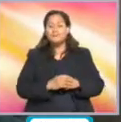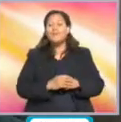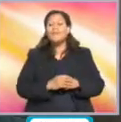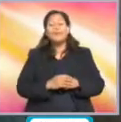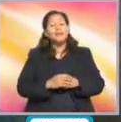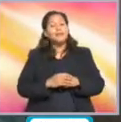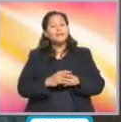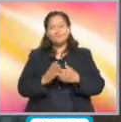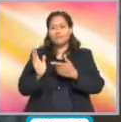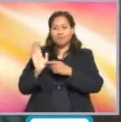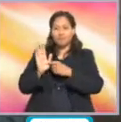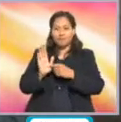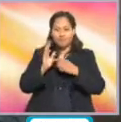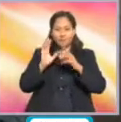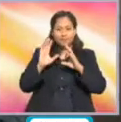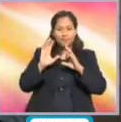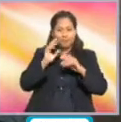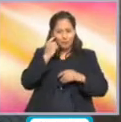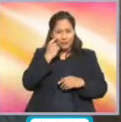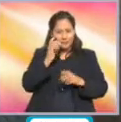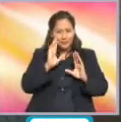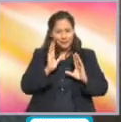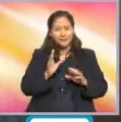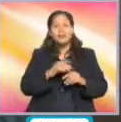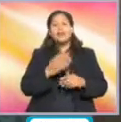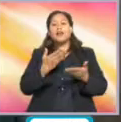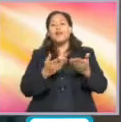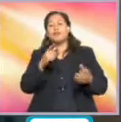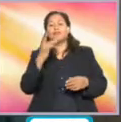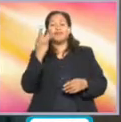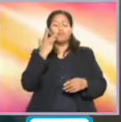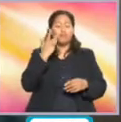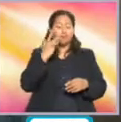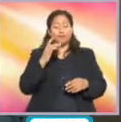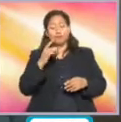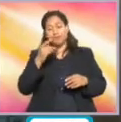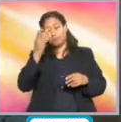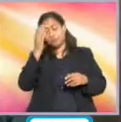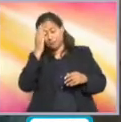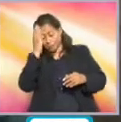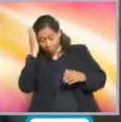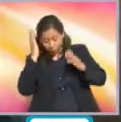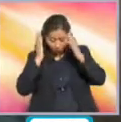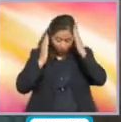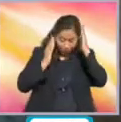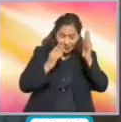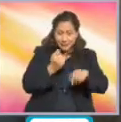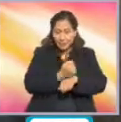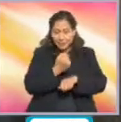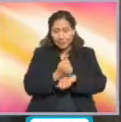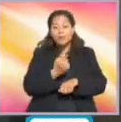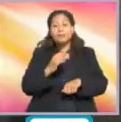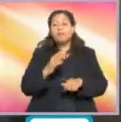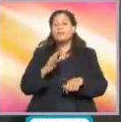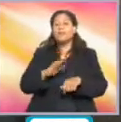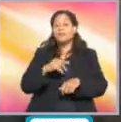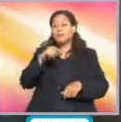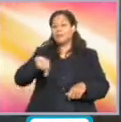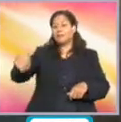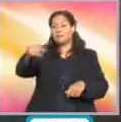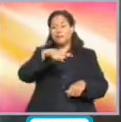tío Alberto, ahora a usted le toca andar de pipe y guante y peinarse en la punta del zapato, porque los maestros de